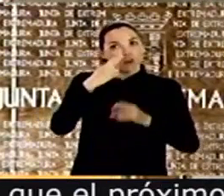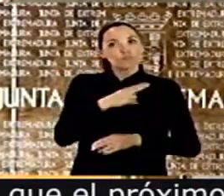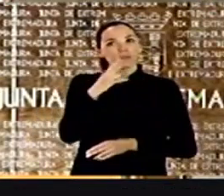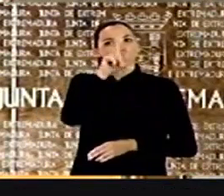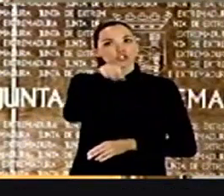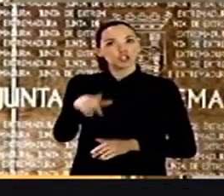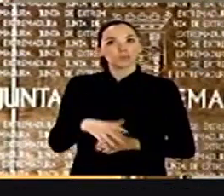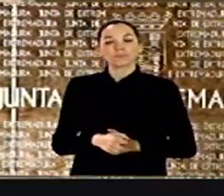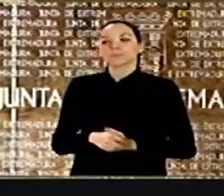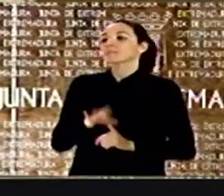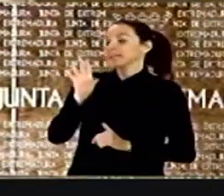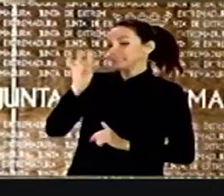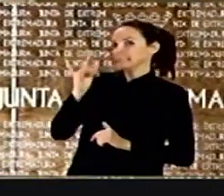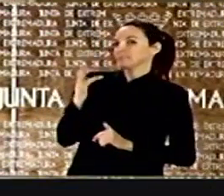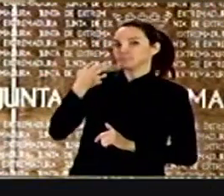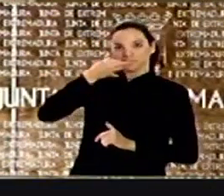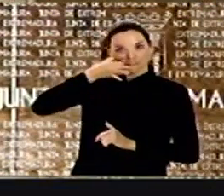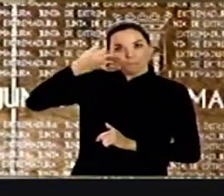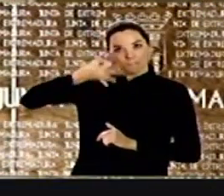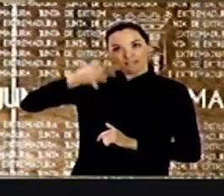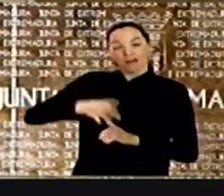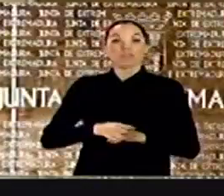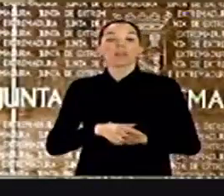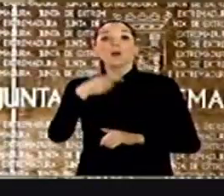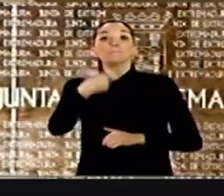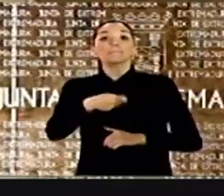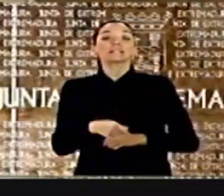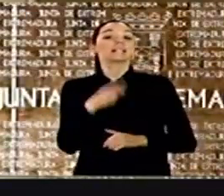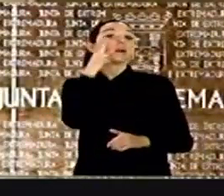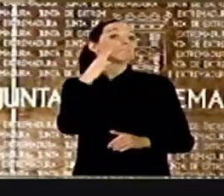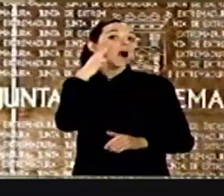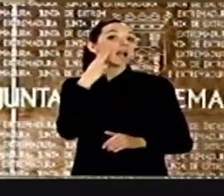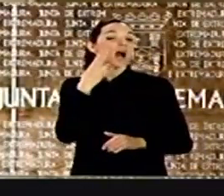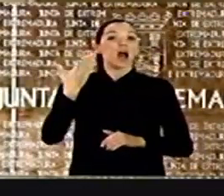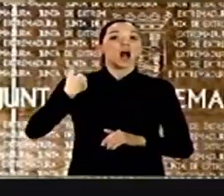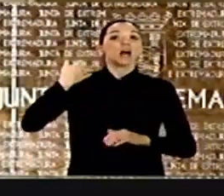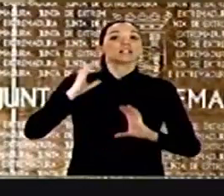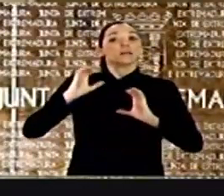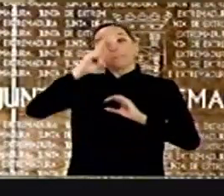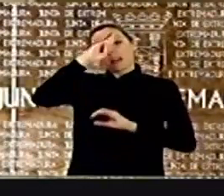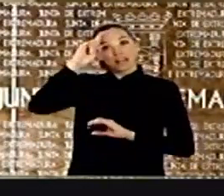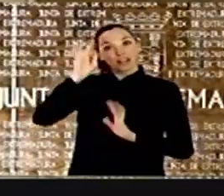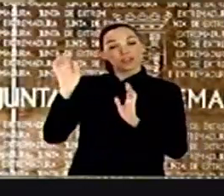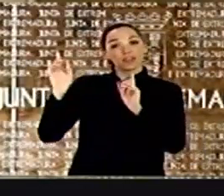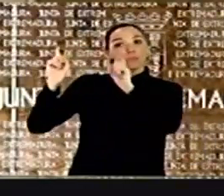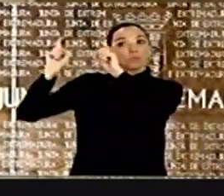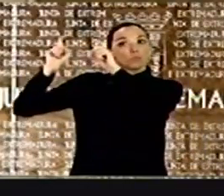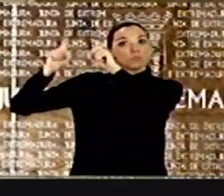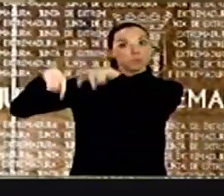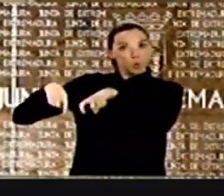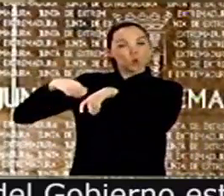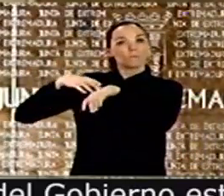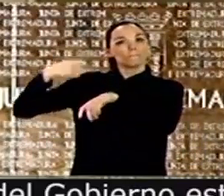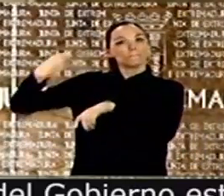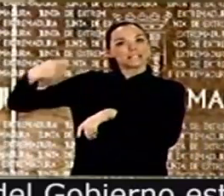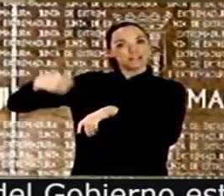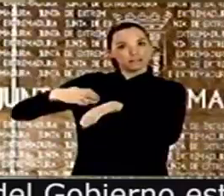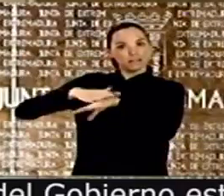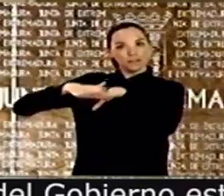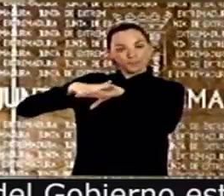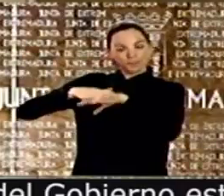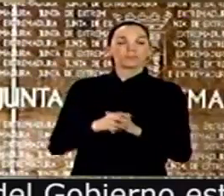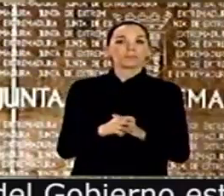una realidad de cuando el presidente Guillermo Fernández Vara estuvo en la Moncloa reunido con el presidente del Gobierno de España. Entre algunas de las